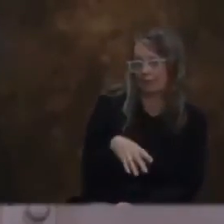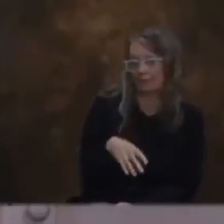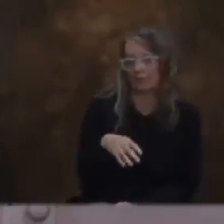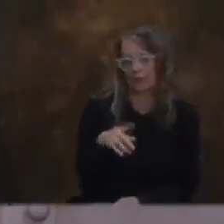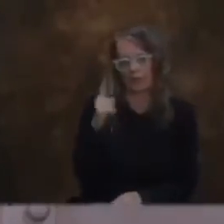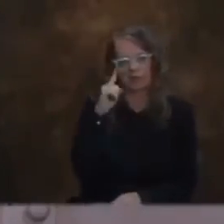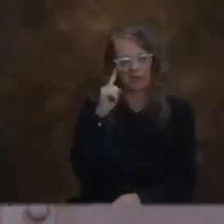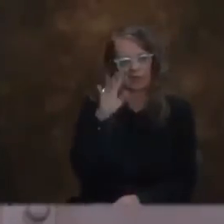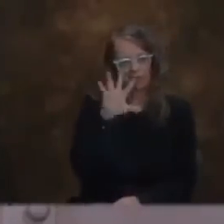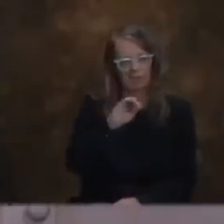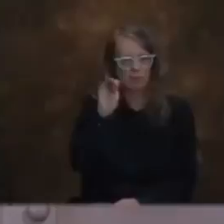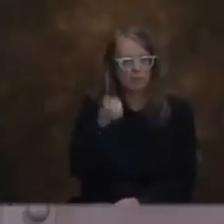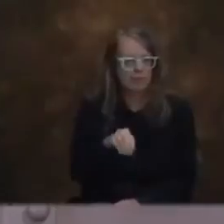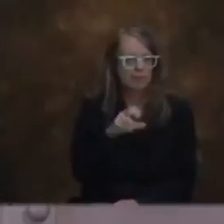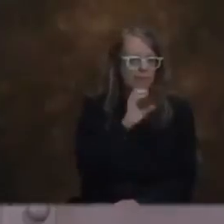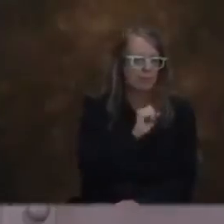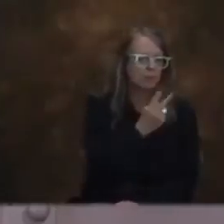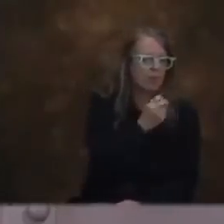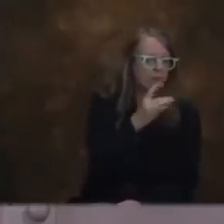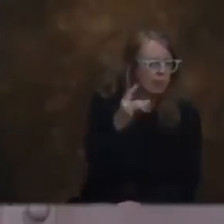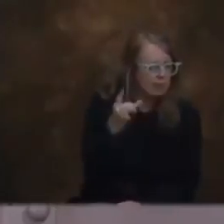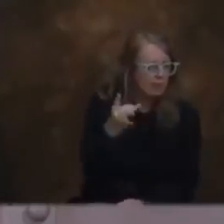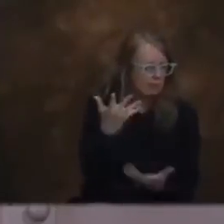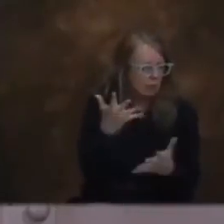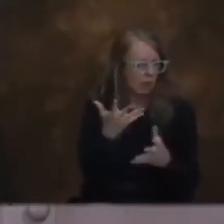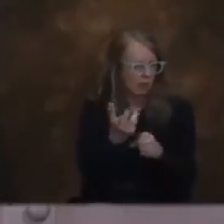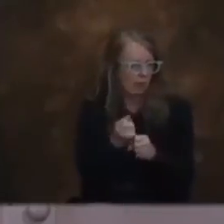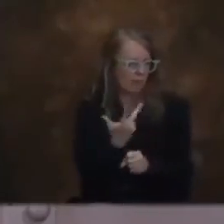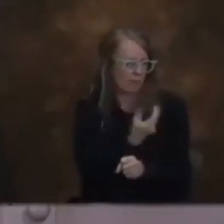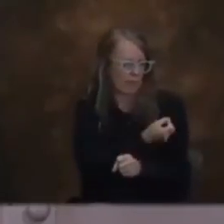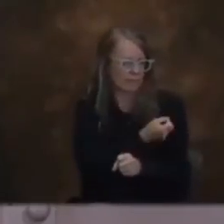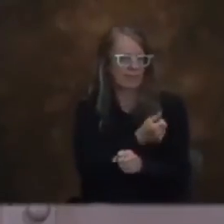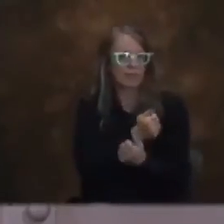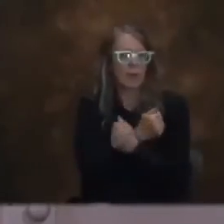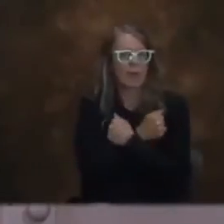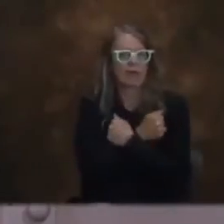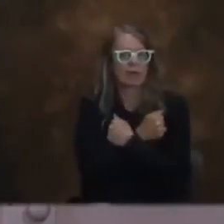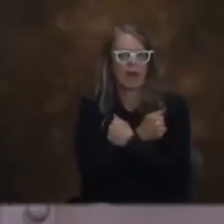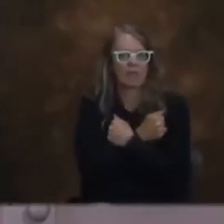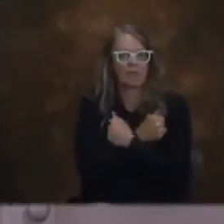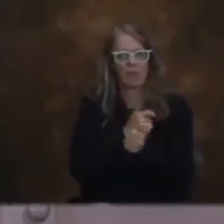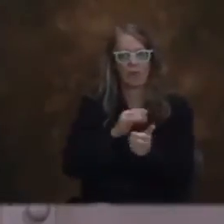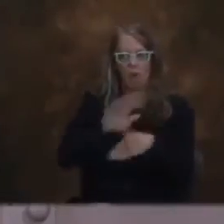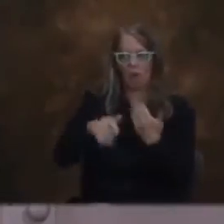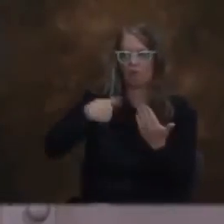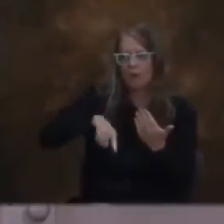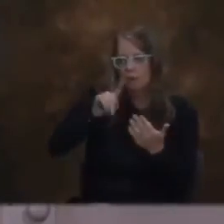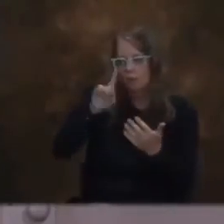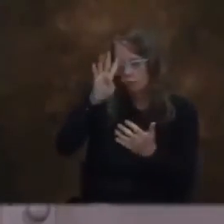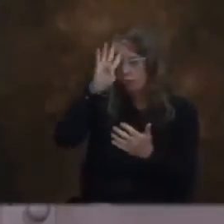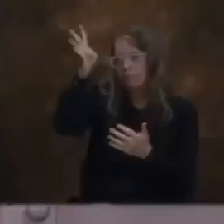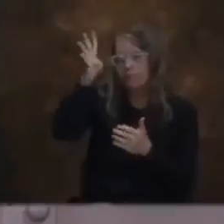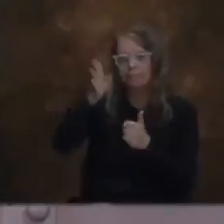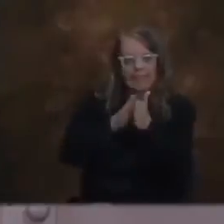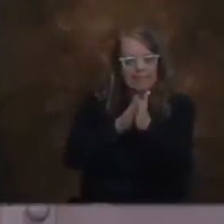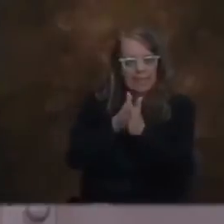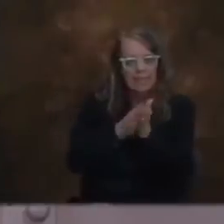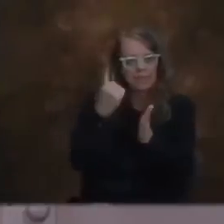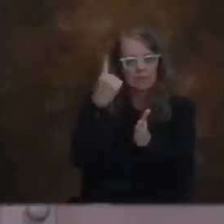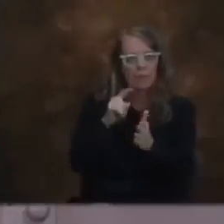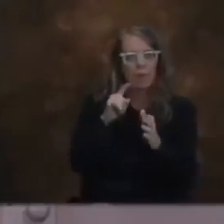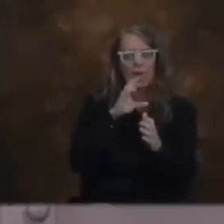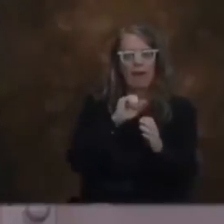cincuenta por ciento de personas de 18 a 17 de 12 a 18 años han recibido la vacuna 7 creo que son